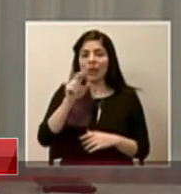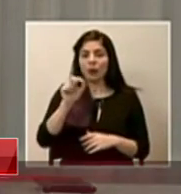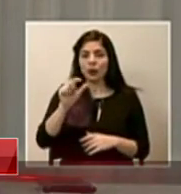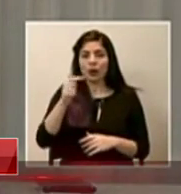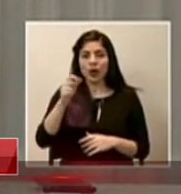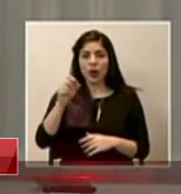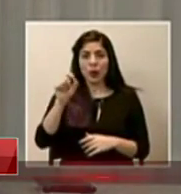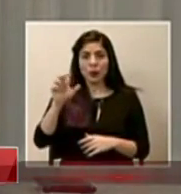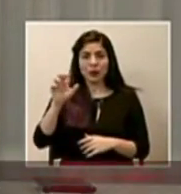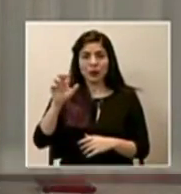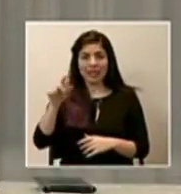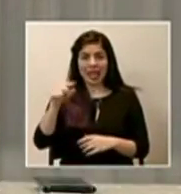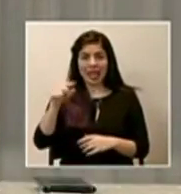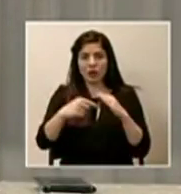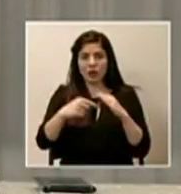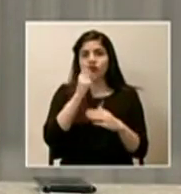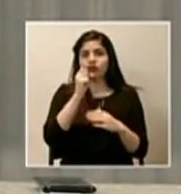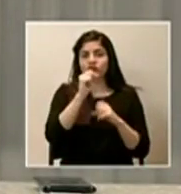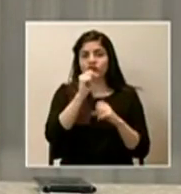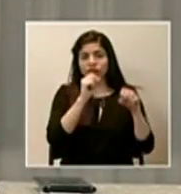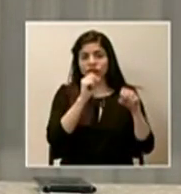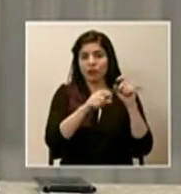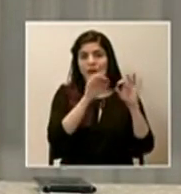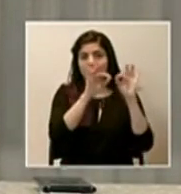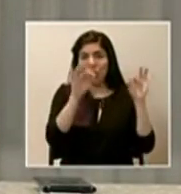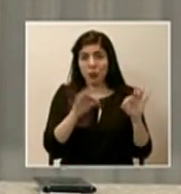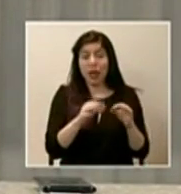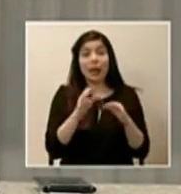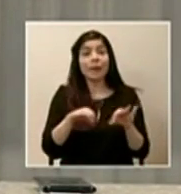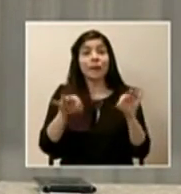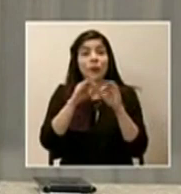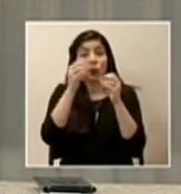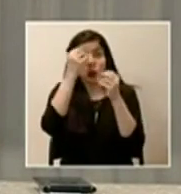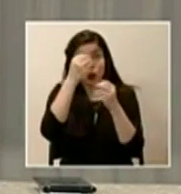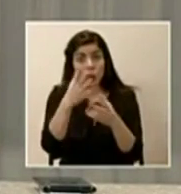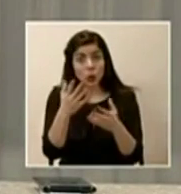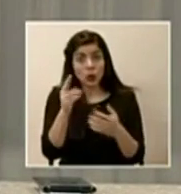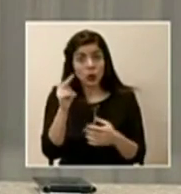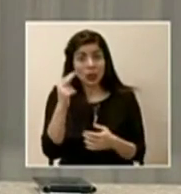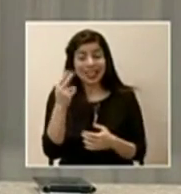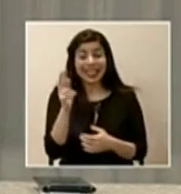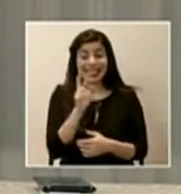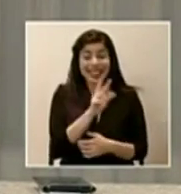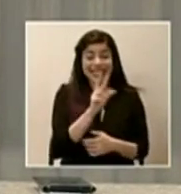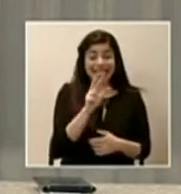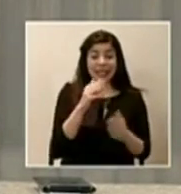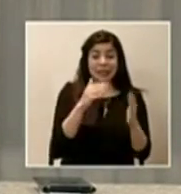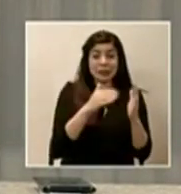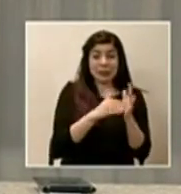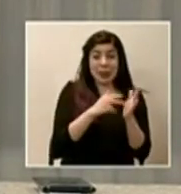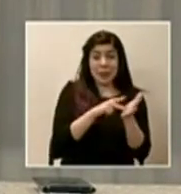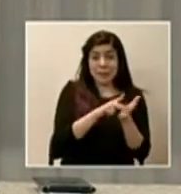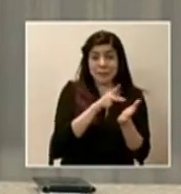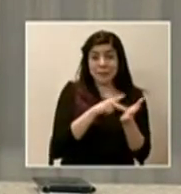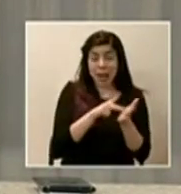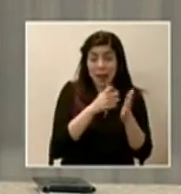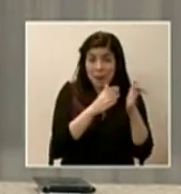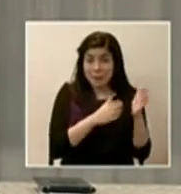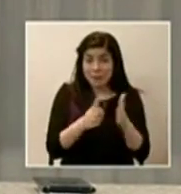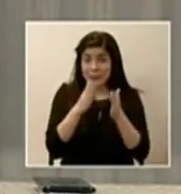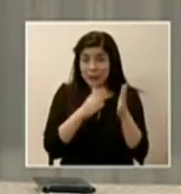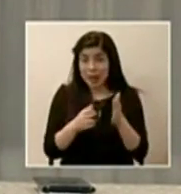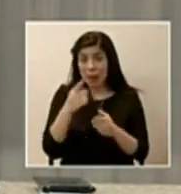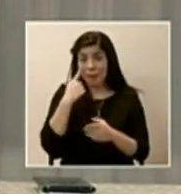proteger.gov.cr y tenemos la importante noticia de que ya llevamos de las 33,000 gestiones de pago previstas para